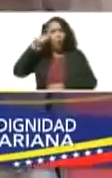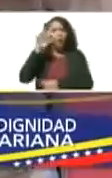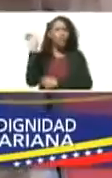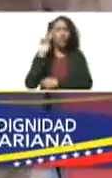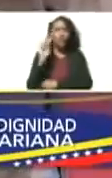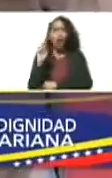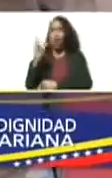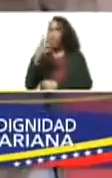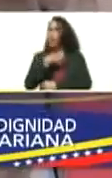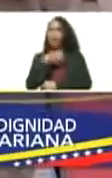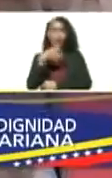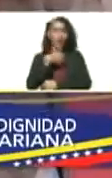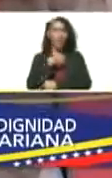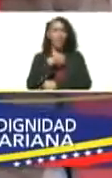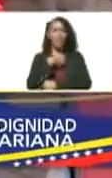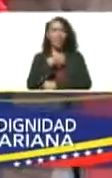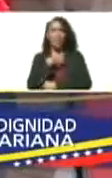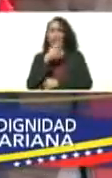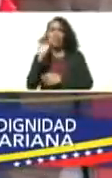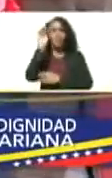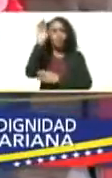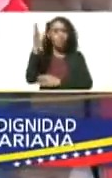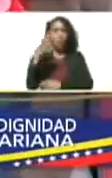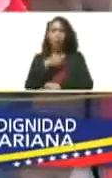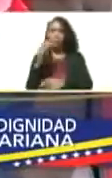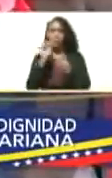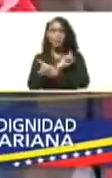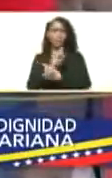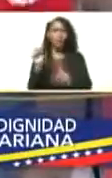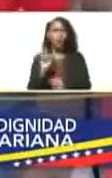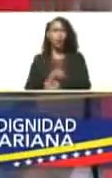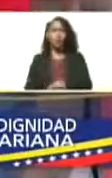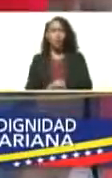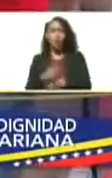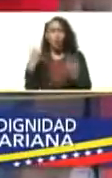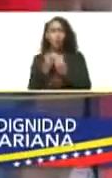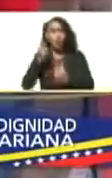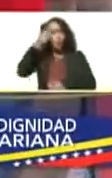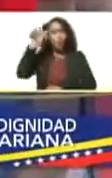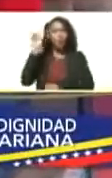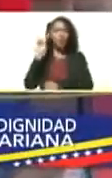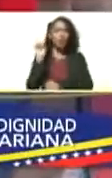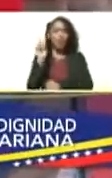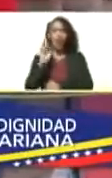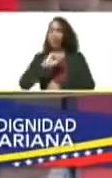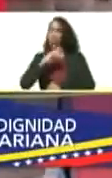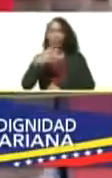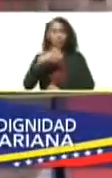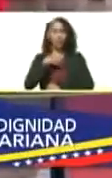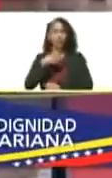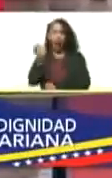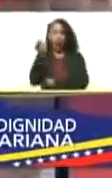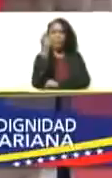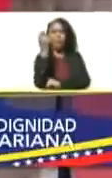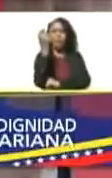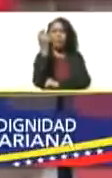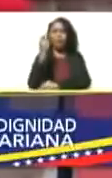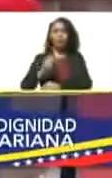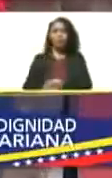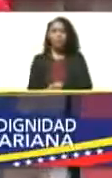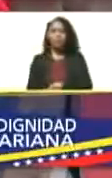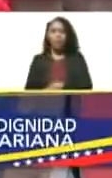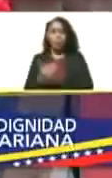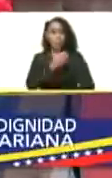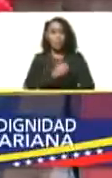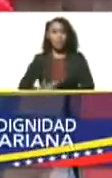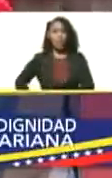han podido ni podrán. Con el pueblo de Venezuela no podrán jamás.